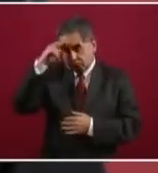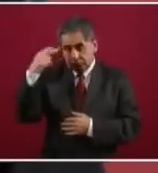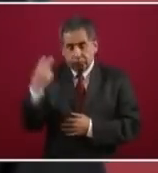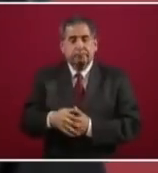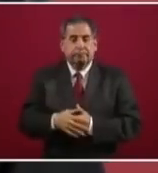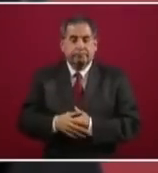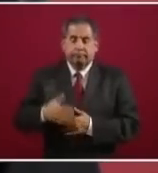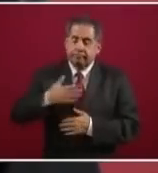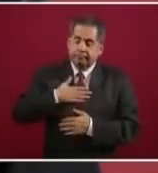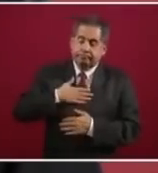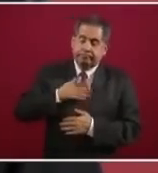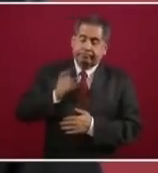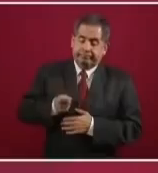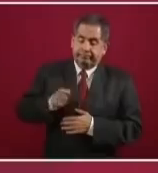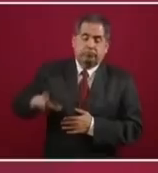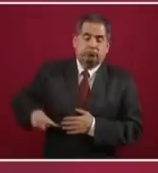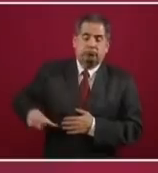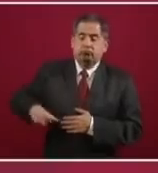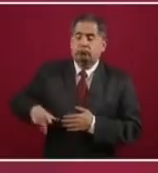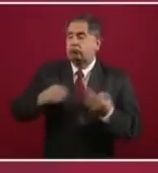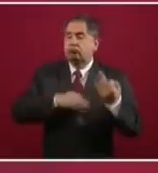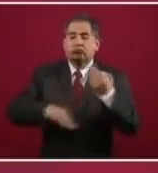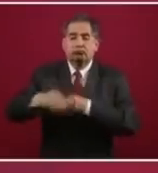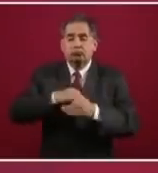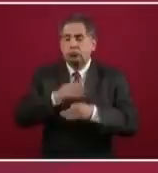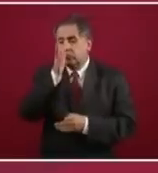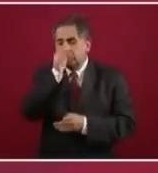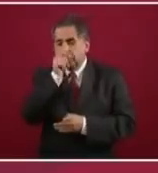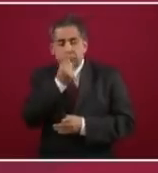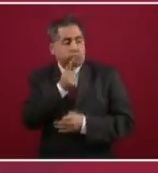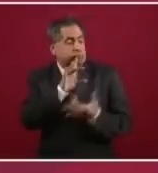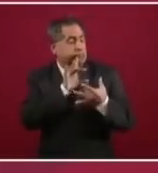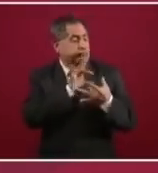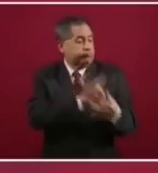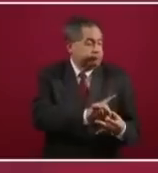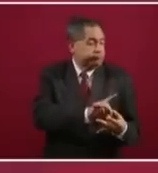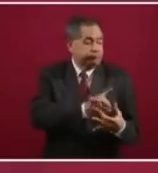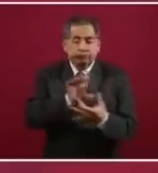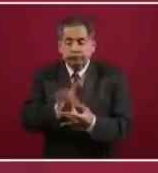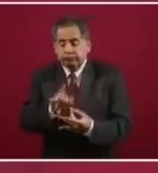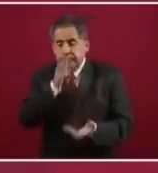represento al gobierno. No puedo estarme metiendo